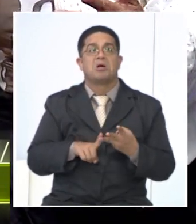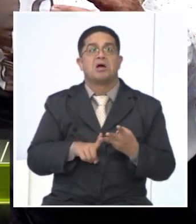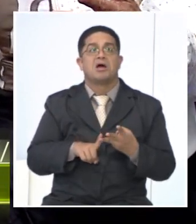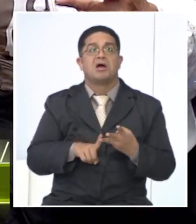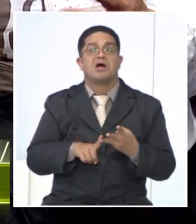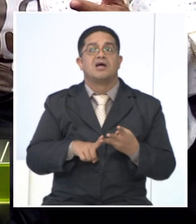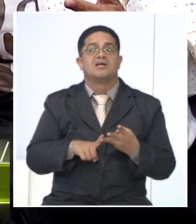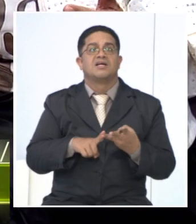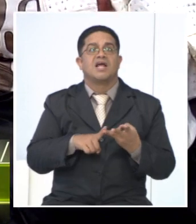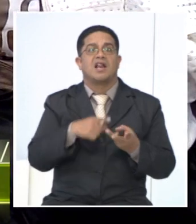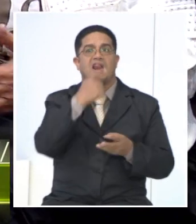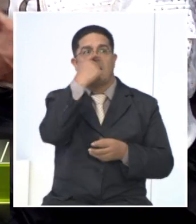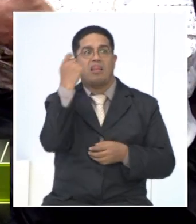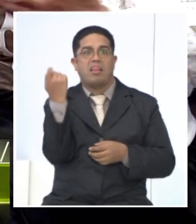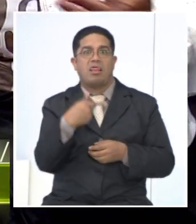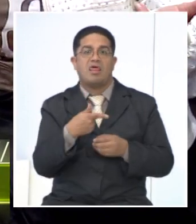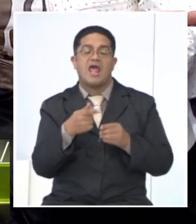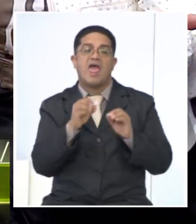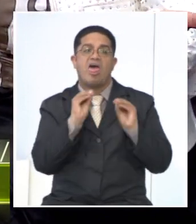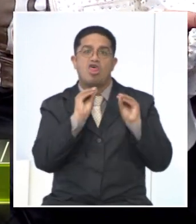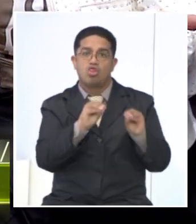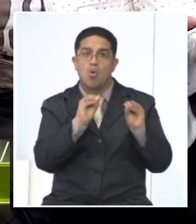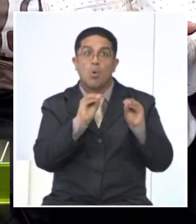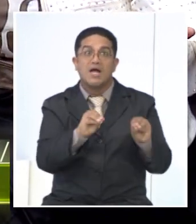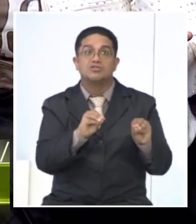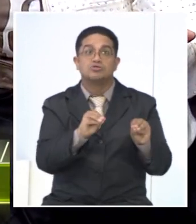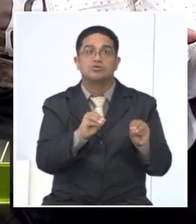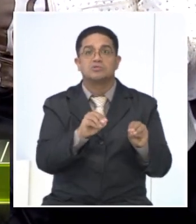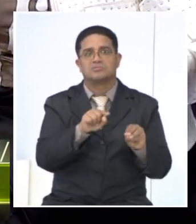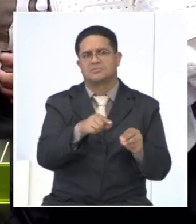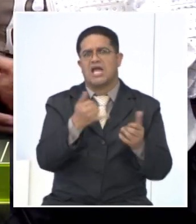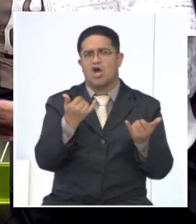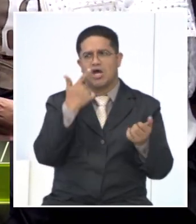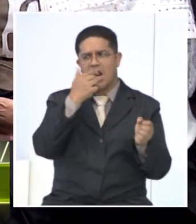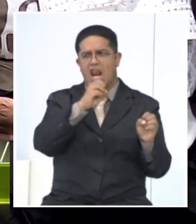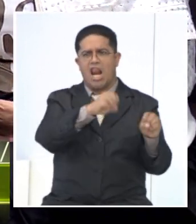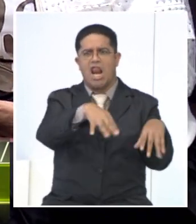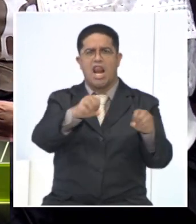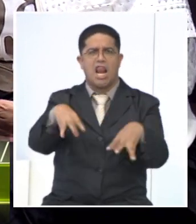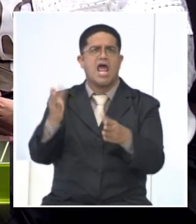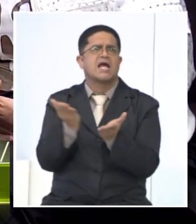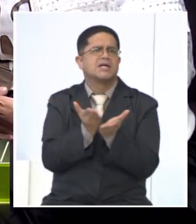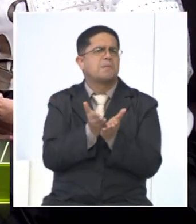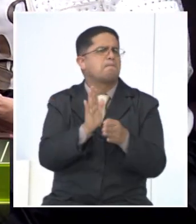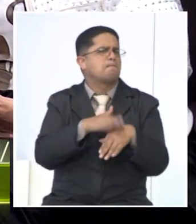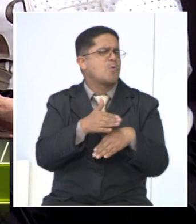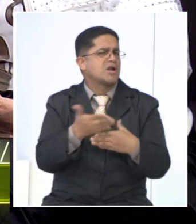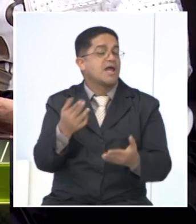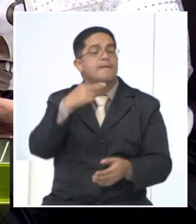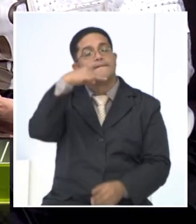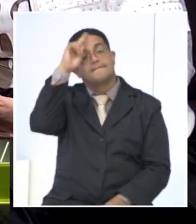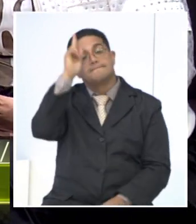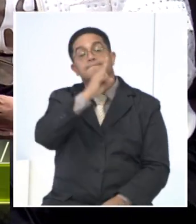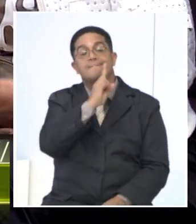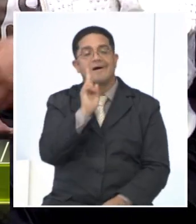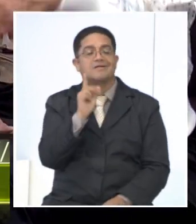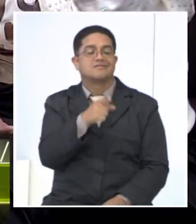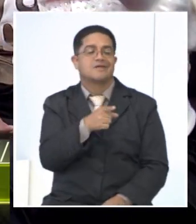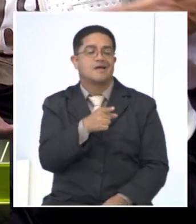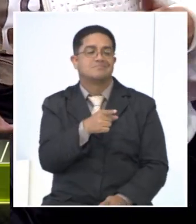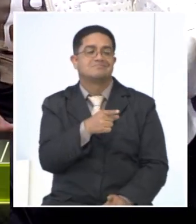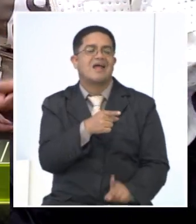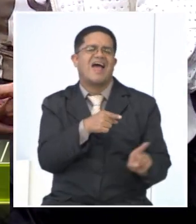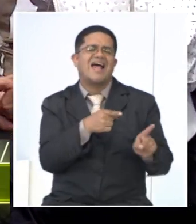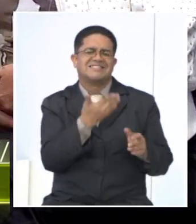la educación. Ahorita el abandono a la educación es altísimo porque los padres prefieren que el niño esté trabajando